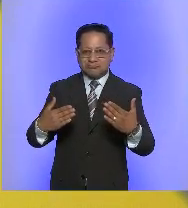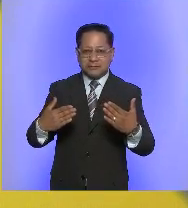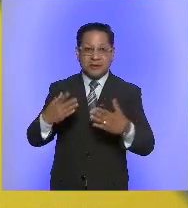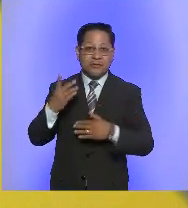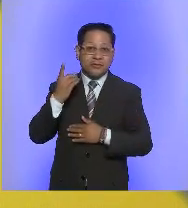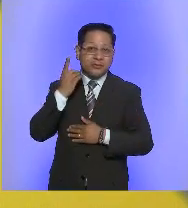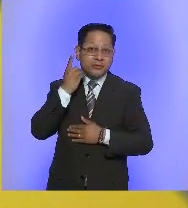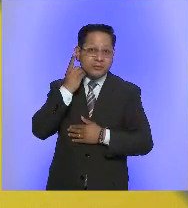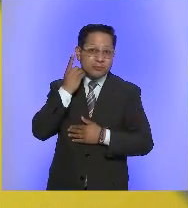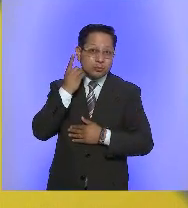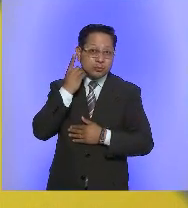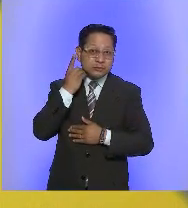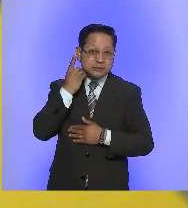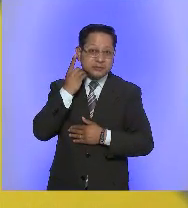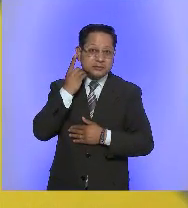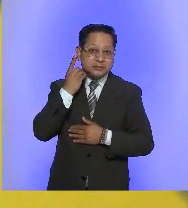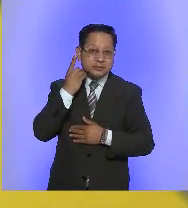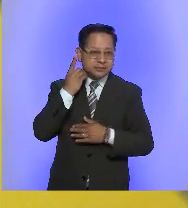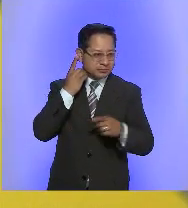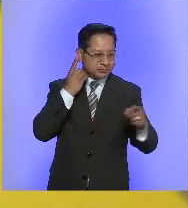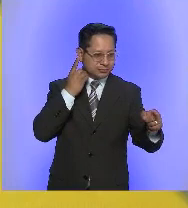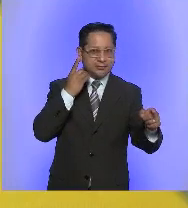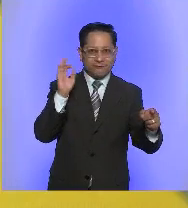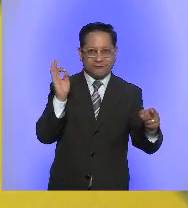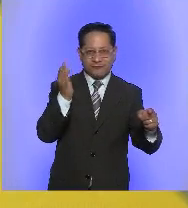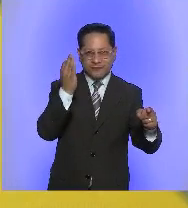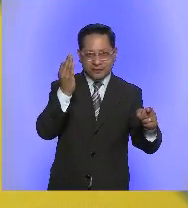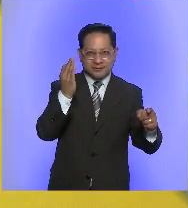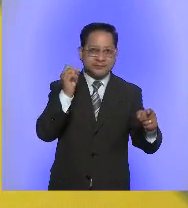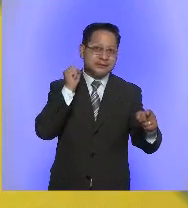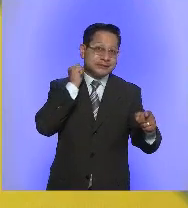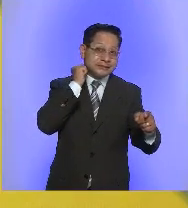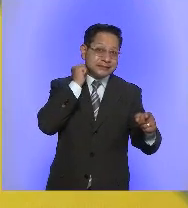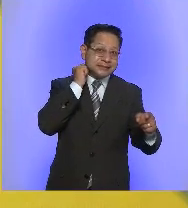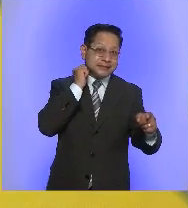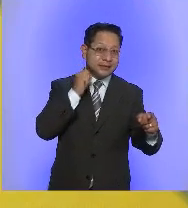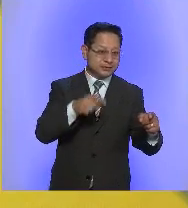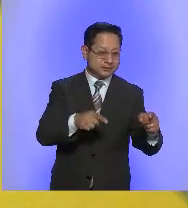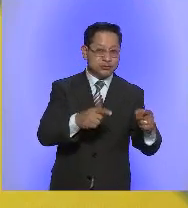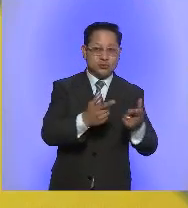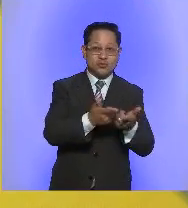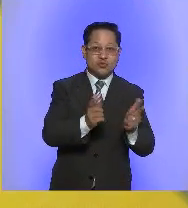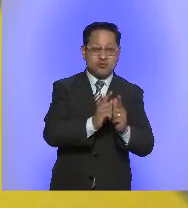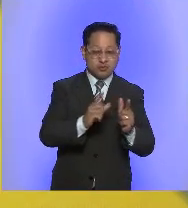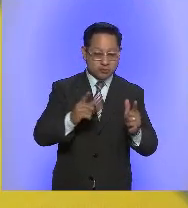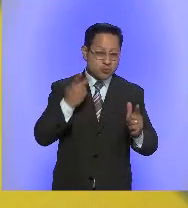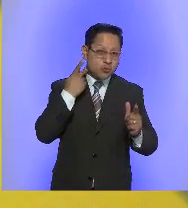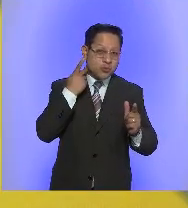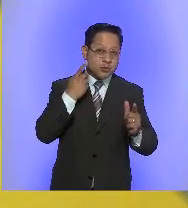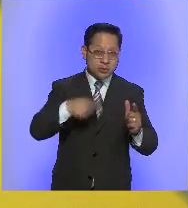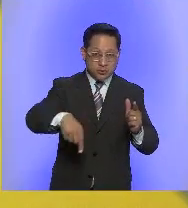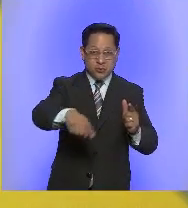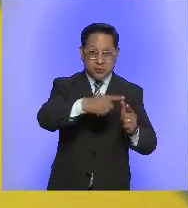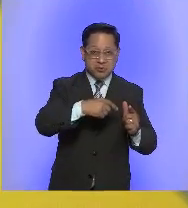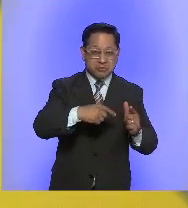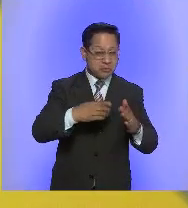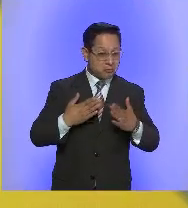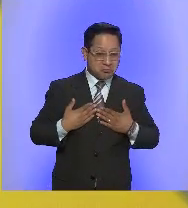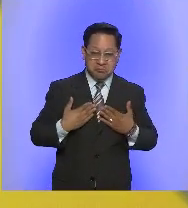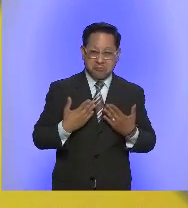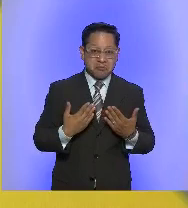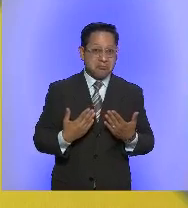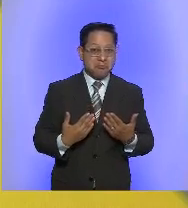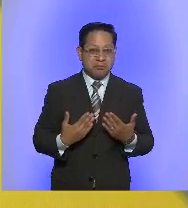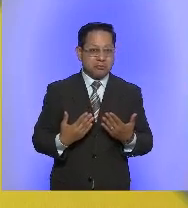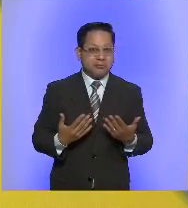locales, en las senadurías y en los partidos políticos? Pues a ellos se les está encargando una gran